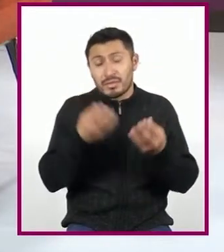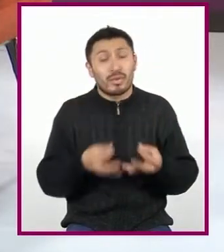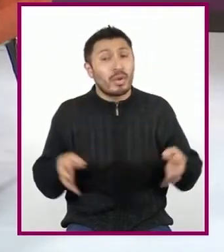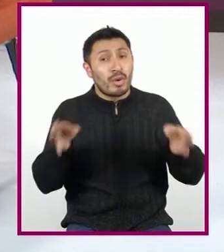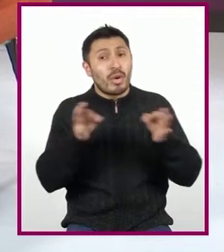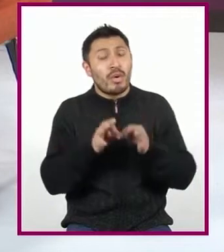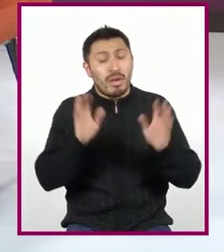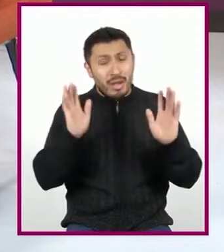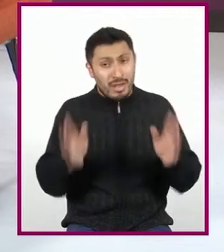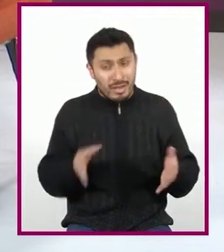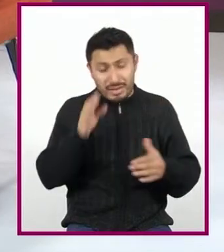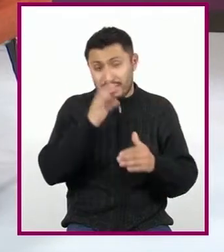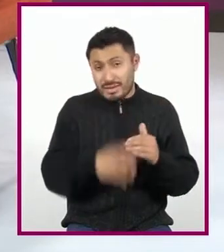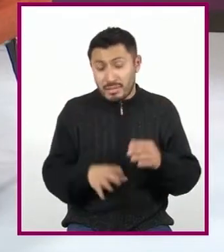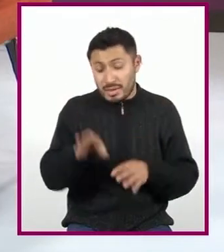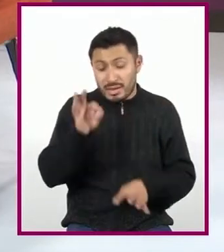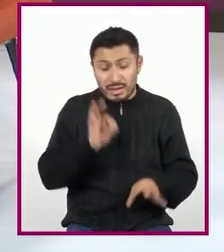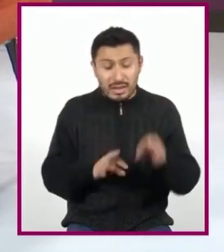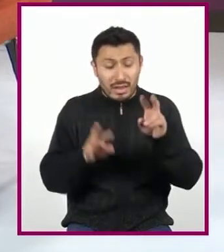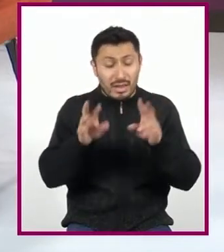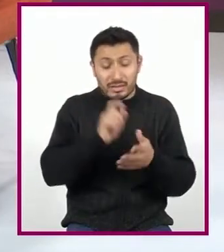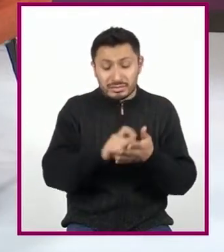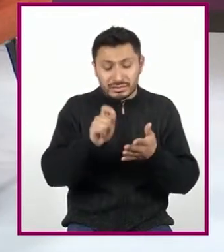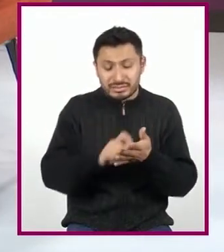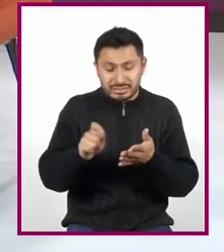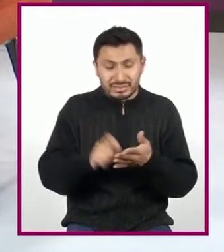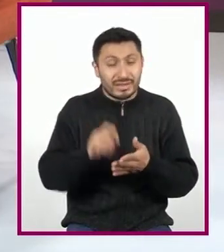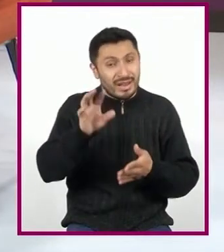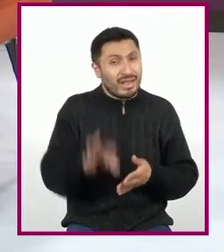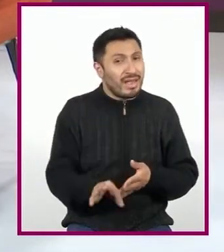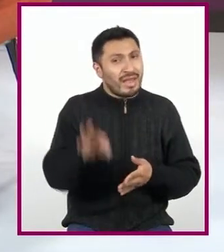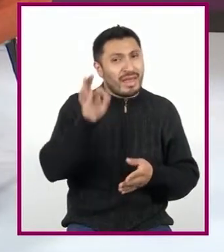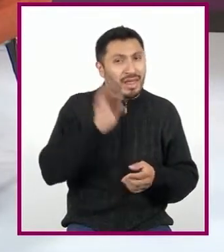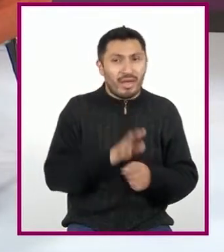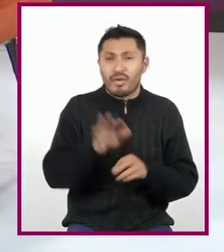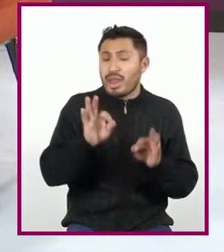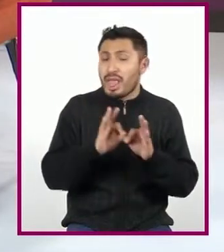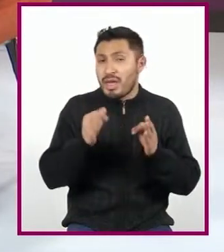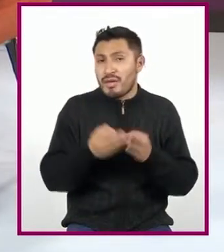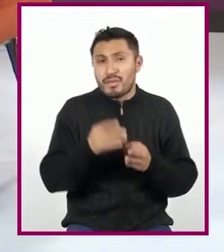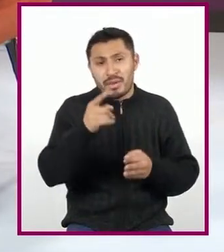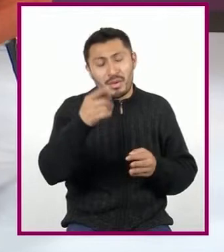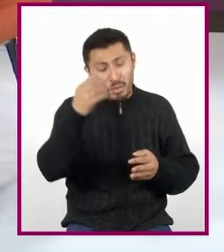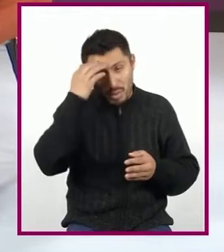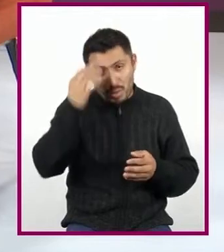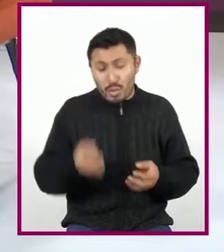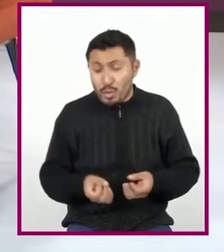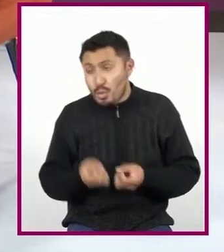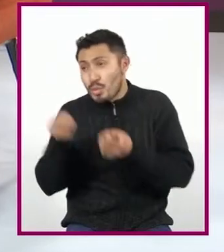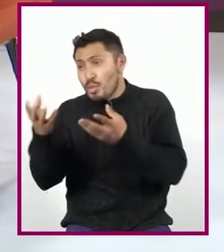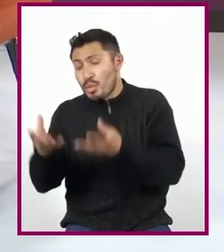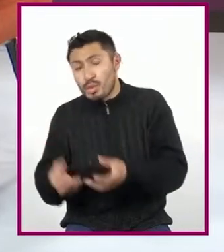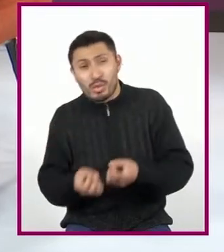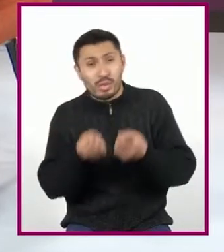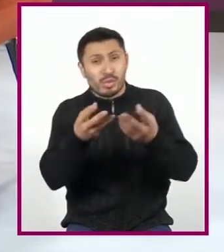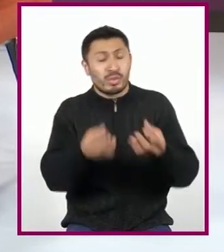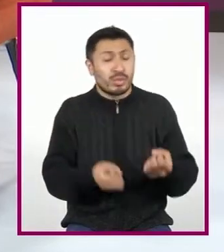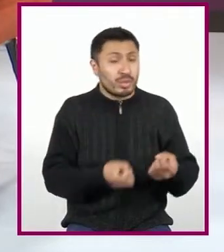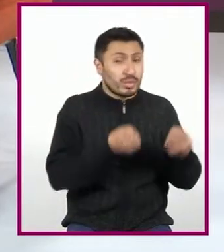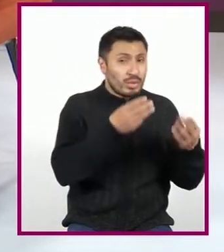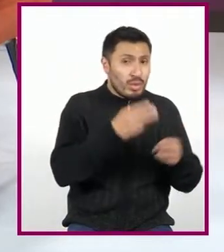lector. Cuarto y último, revisen la redacción con cuidado. Léanla